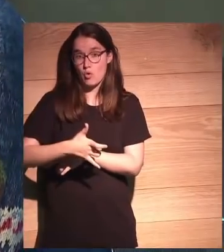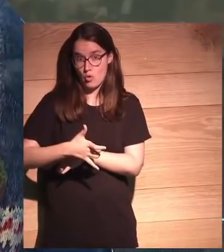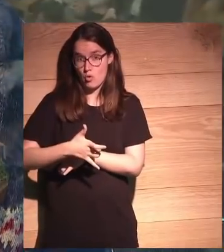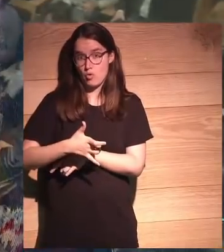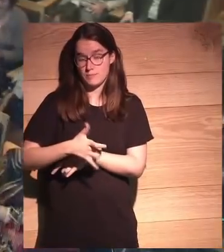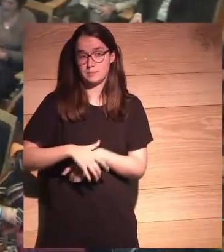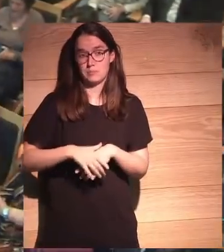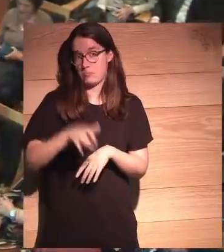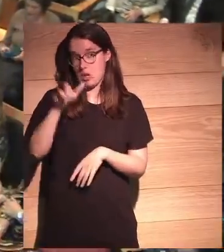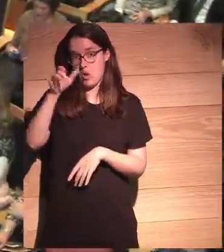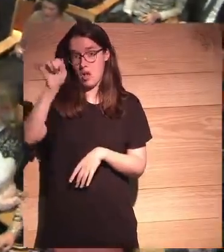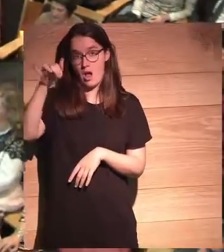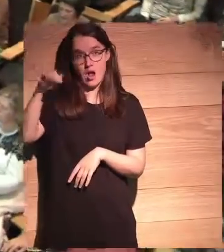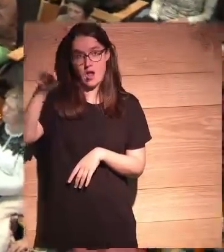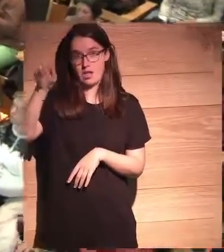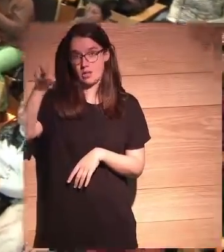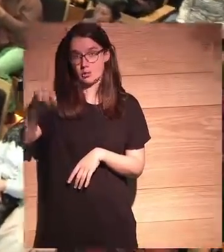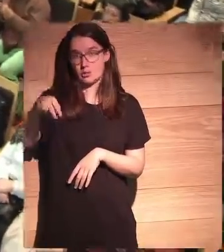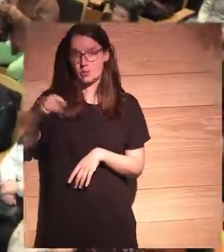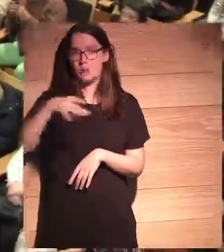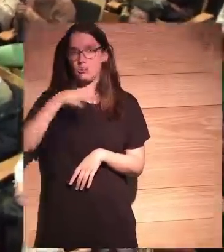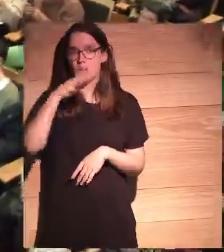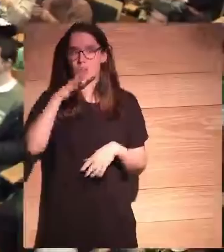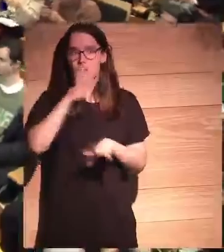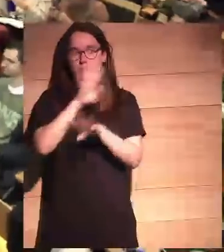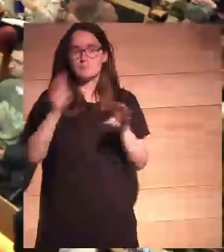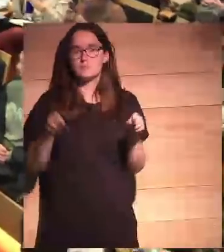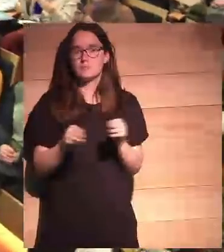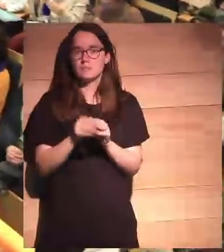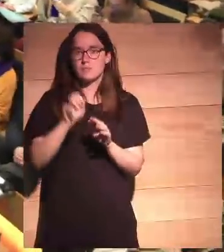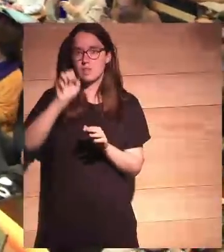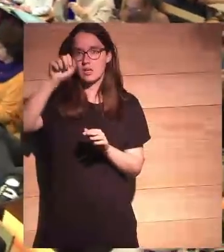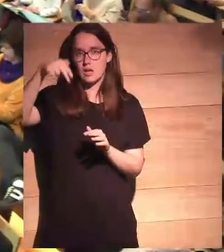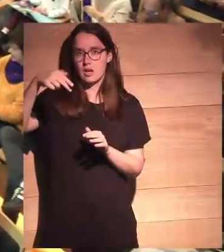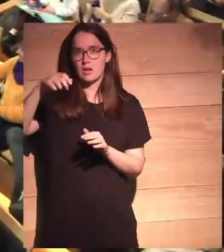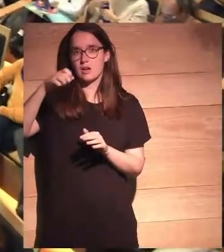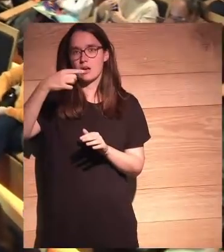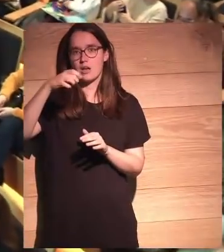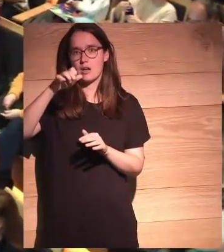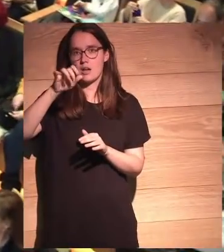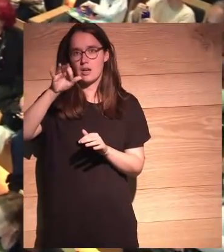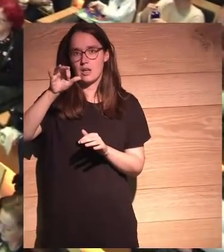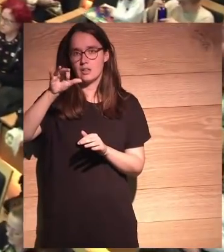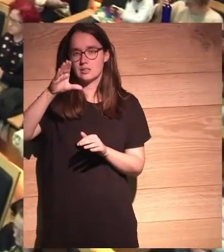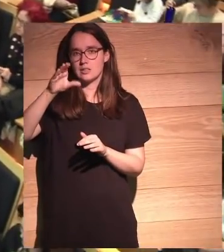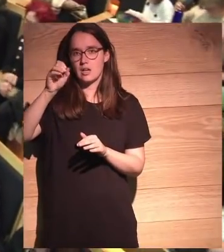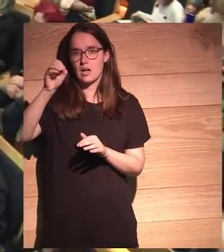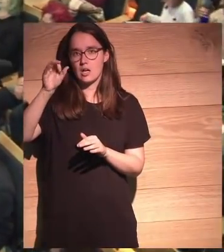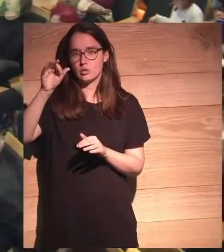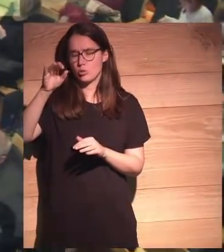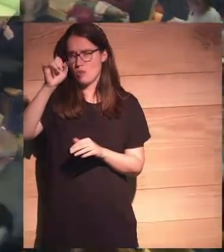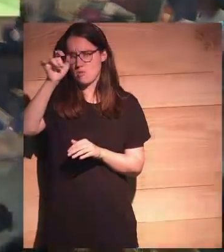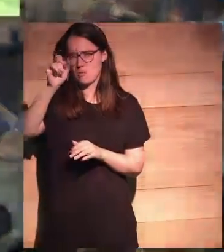ella nunca. Porque, bueno, en definitiva, Ángeles Caso es una persona de